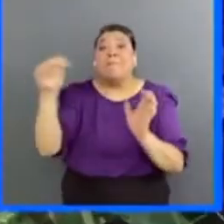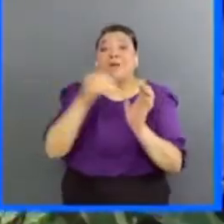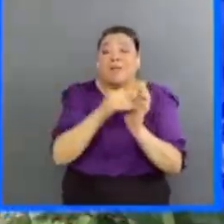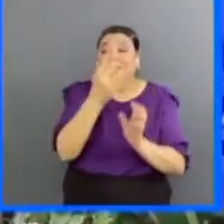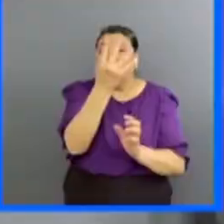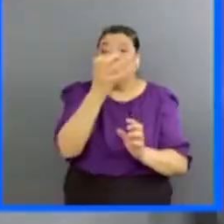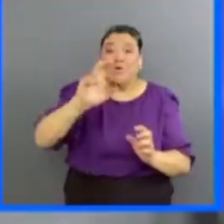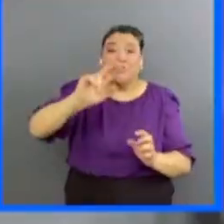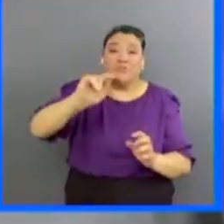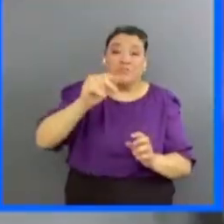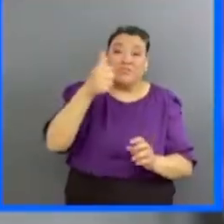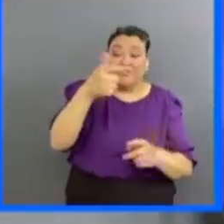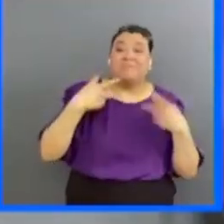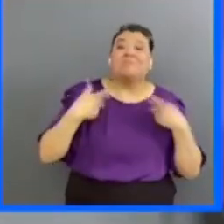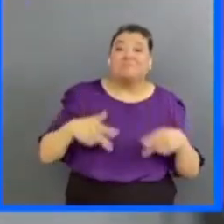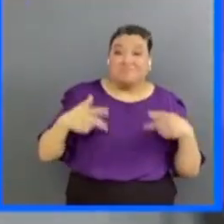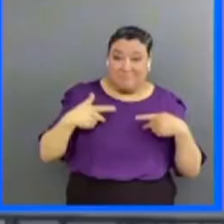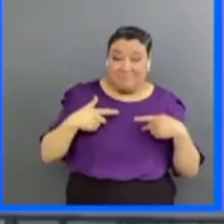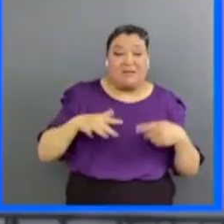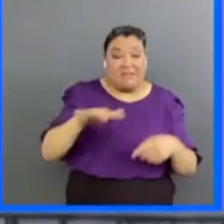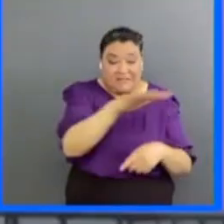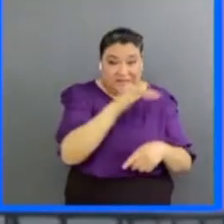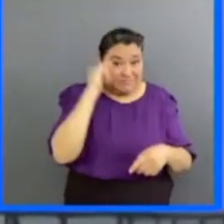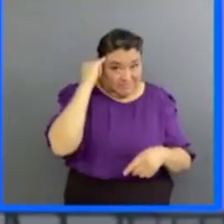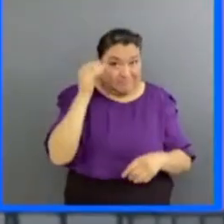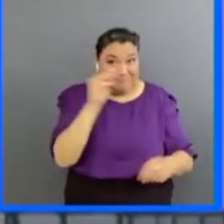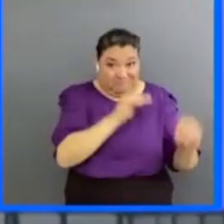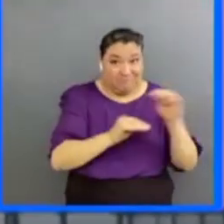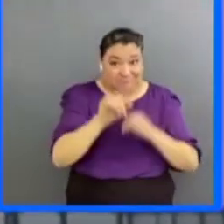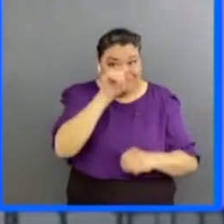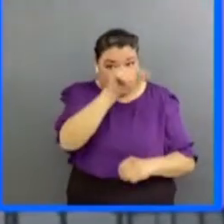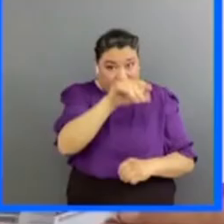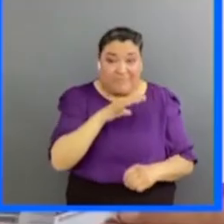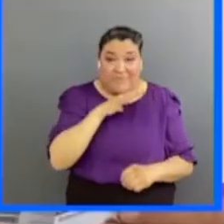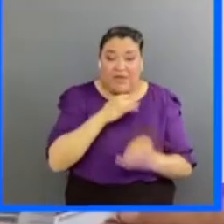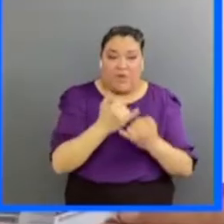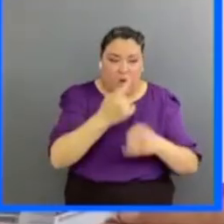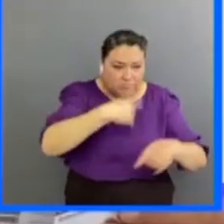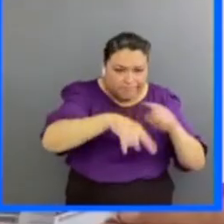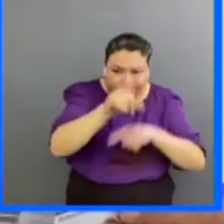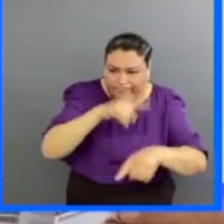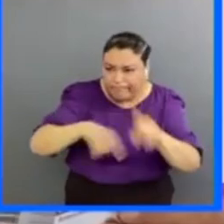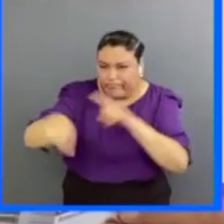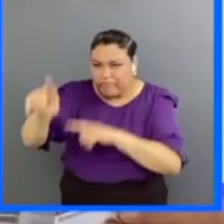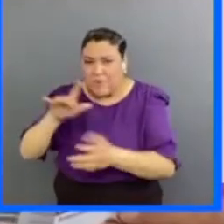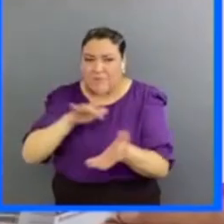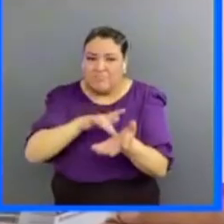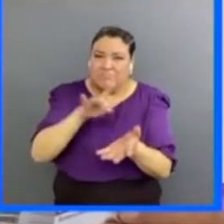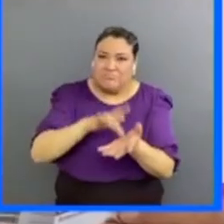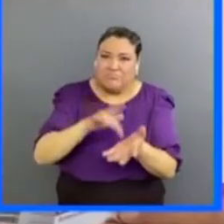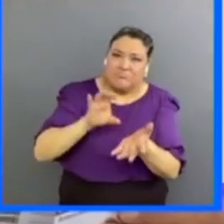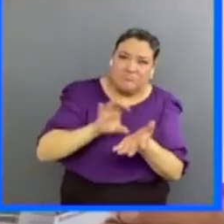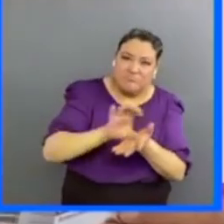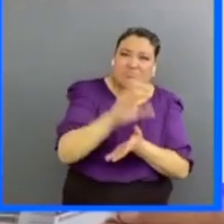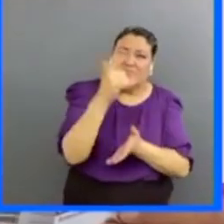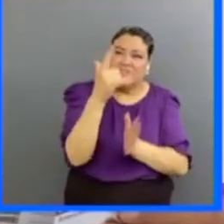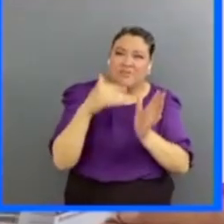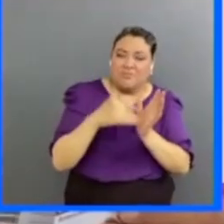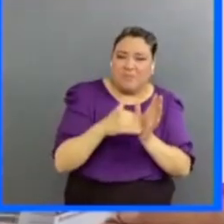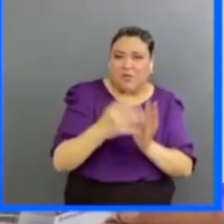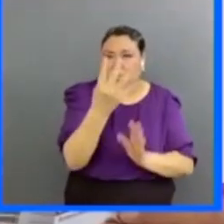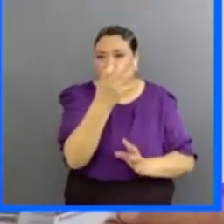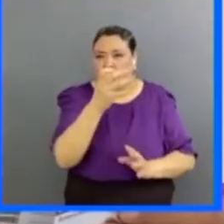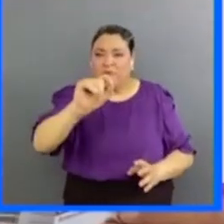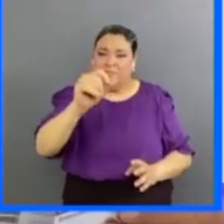20.486 personas de comunidades indígenas, para lo cual se desplegó también un apoyo de 7.426 millones